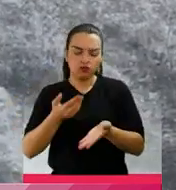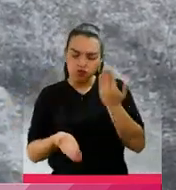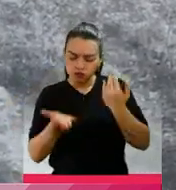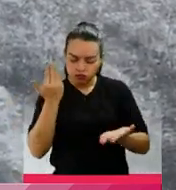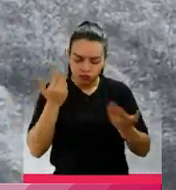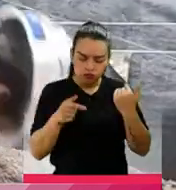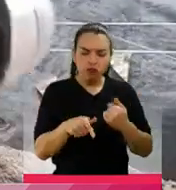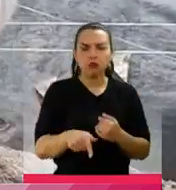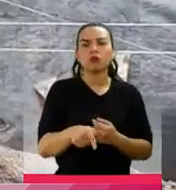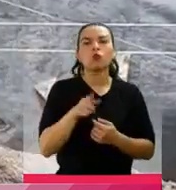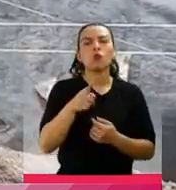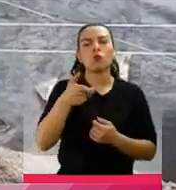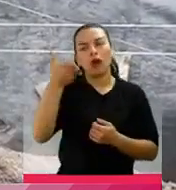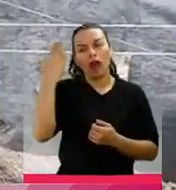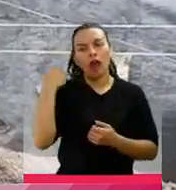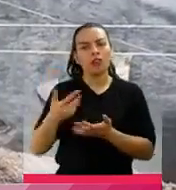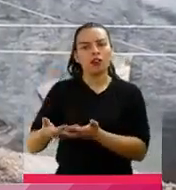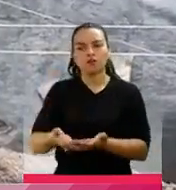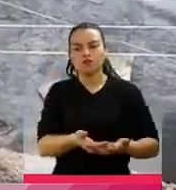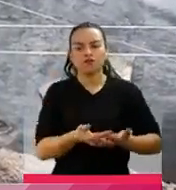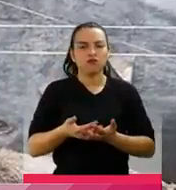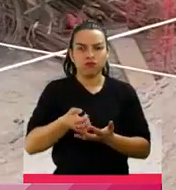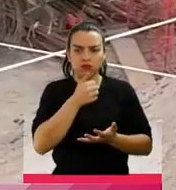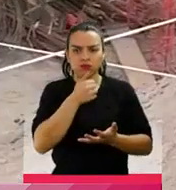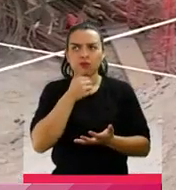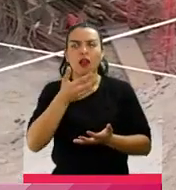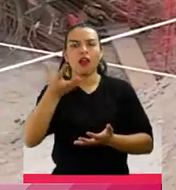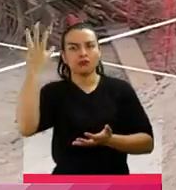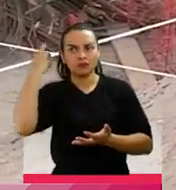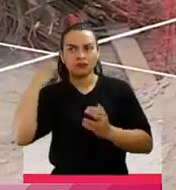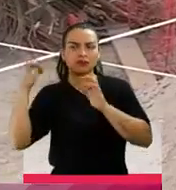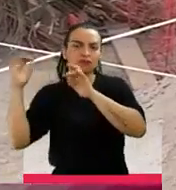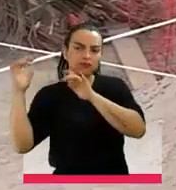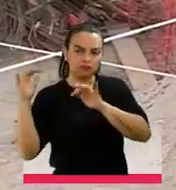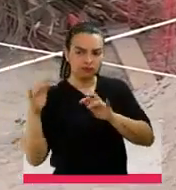el lago de Saltocán, lugar que atrajo a muchos animales en distintos periodos de la historia.